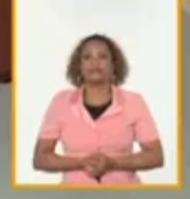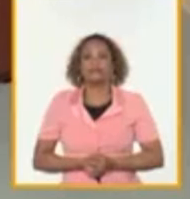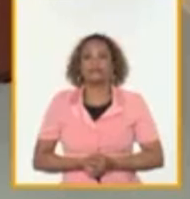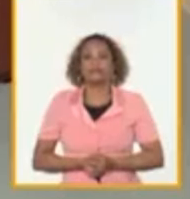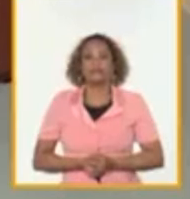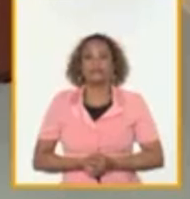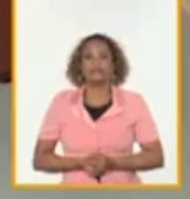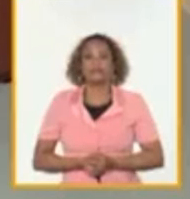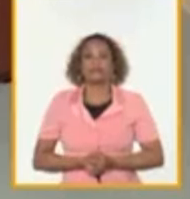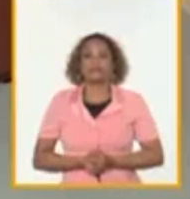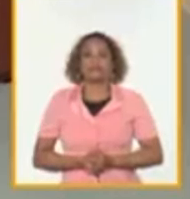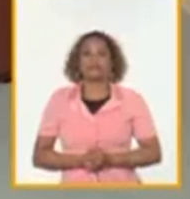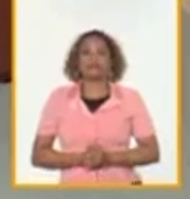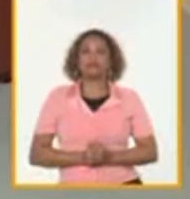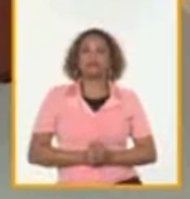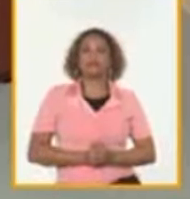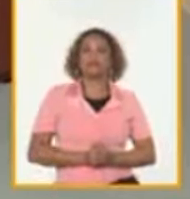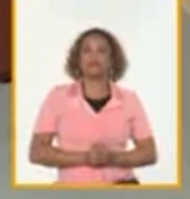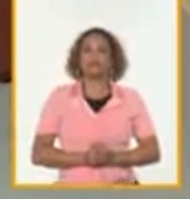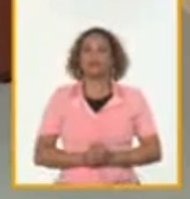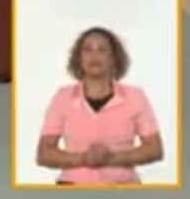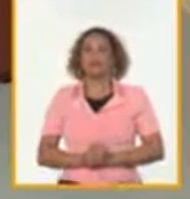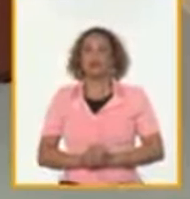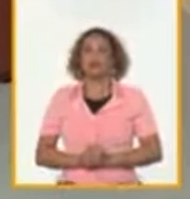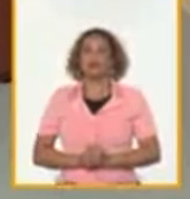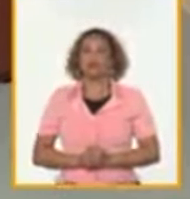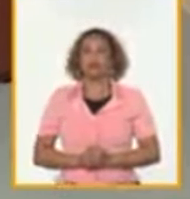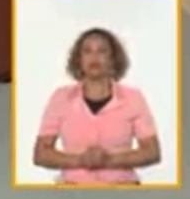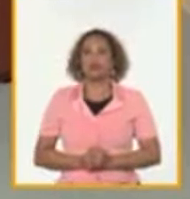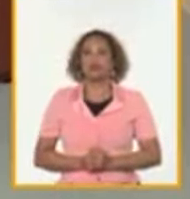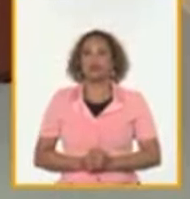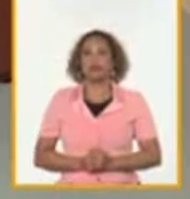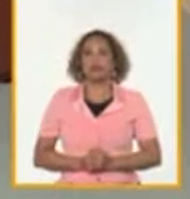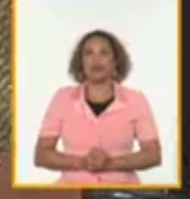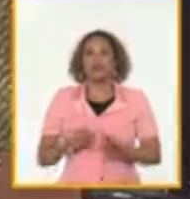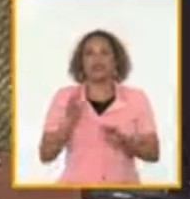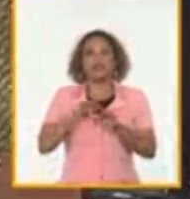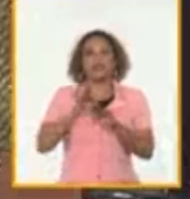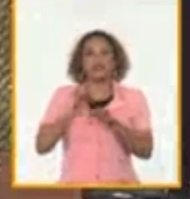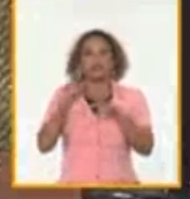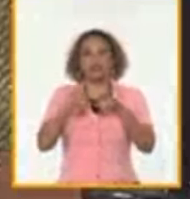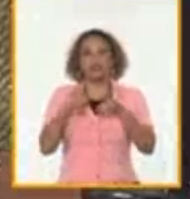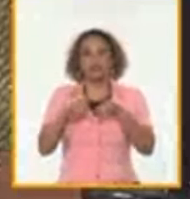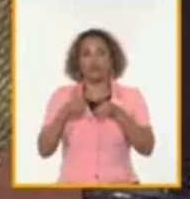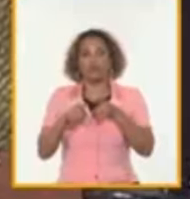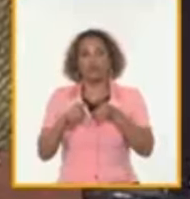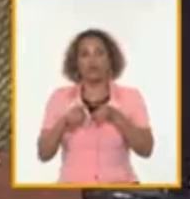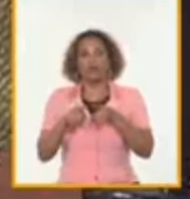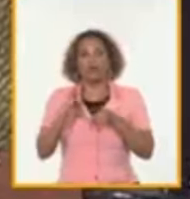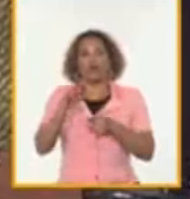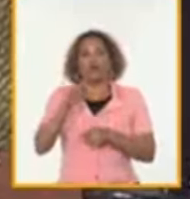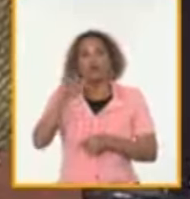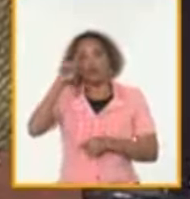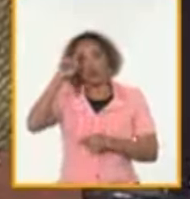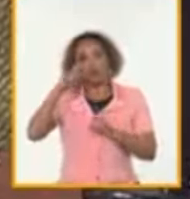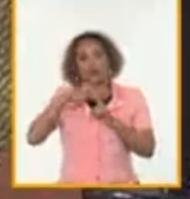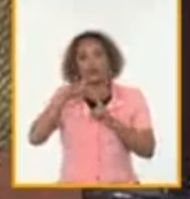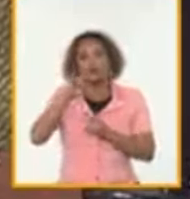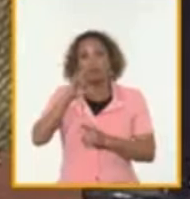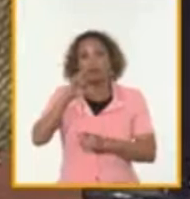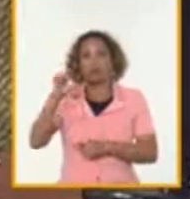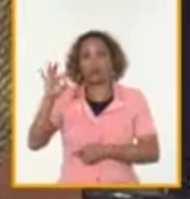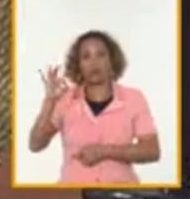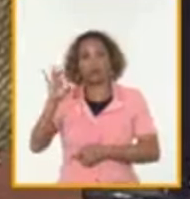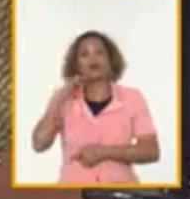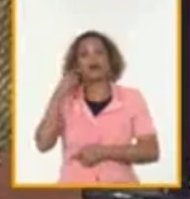municipio ahora mismo estamos incumpliendo la la siembra de los cultivos rústicos que es otra de las cosas en que tenemos que que